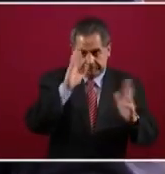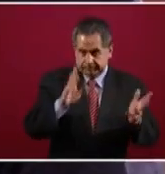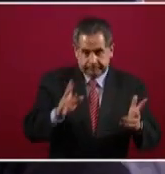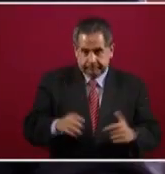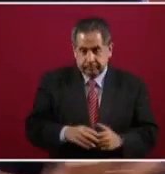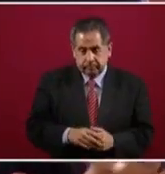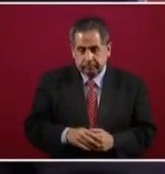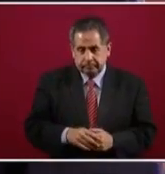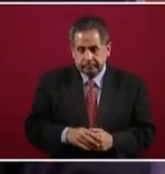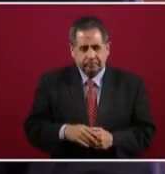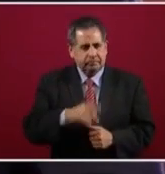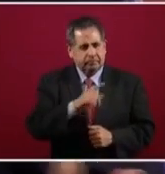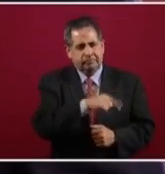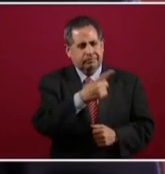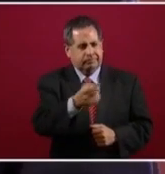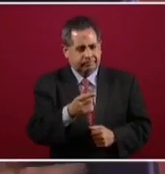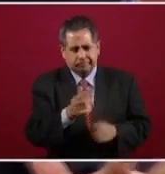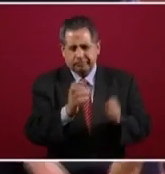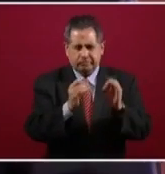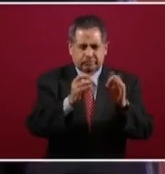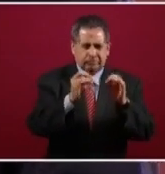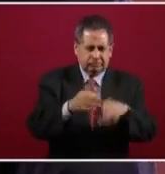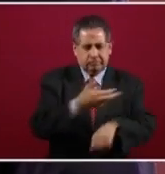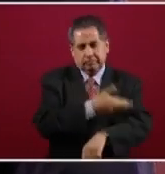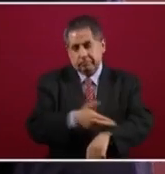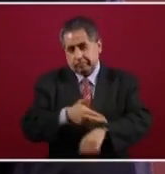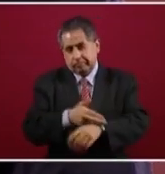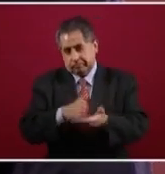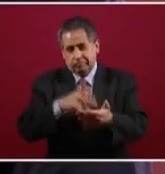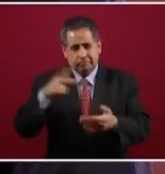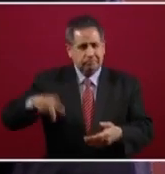Y aparatos burocráticos,